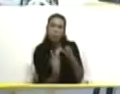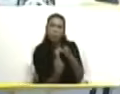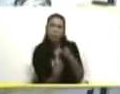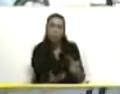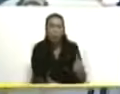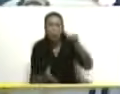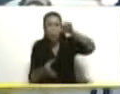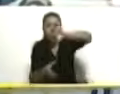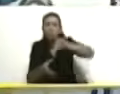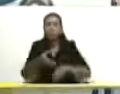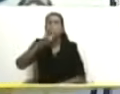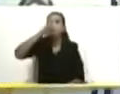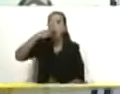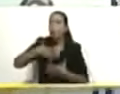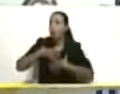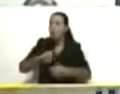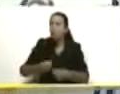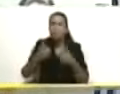confianza.